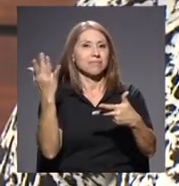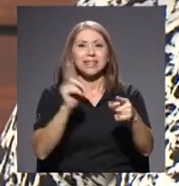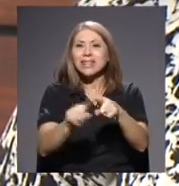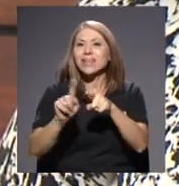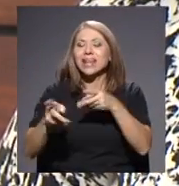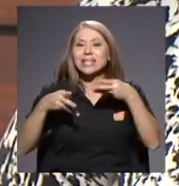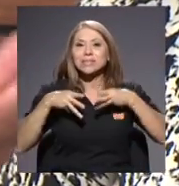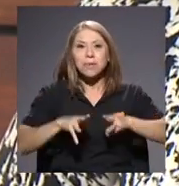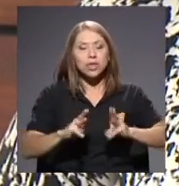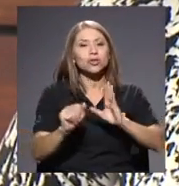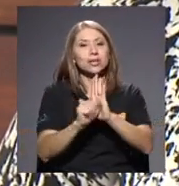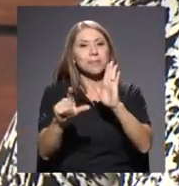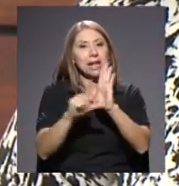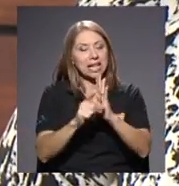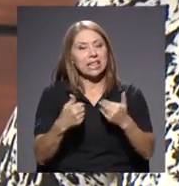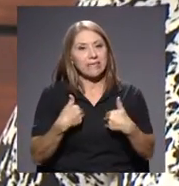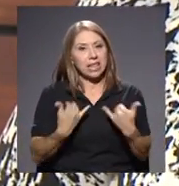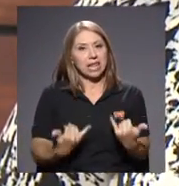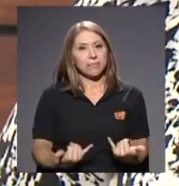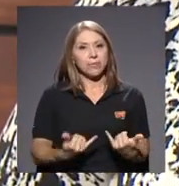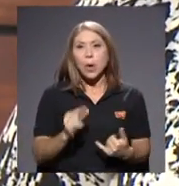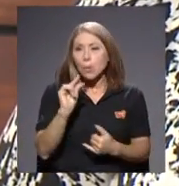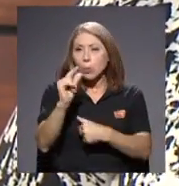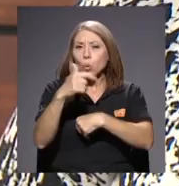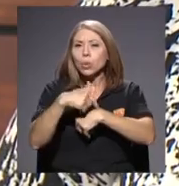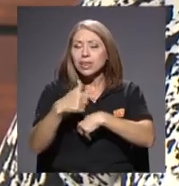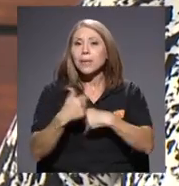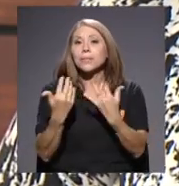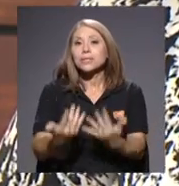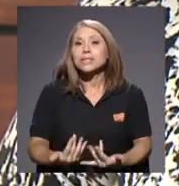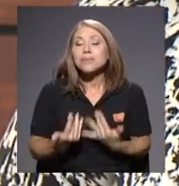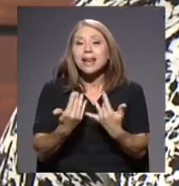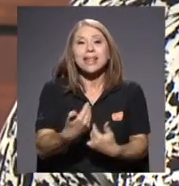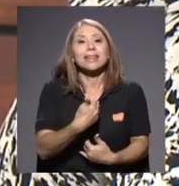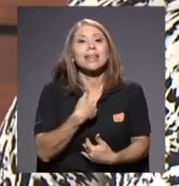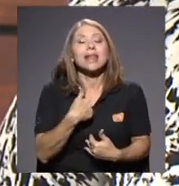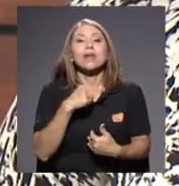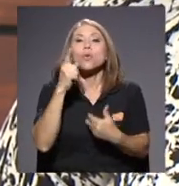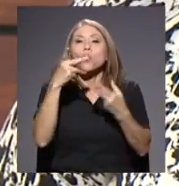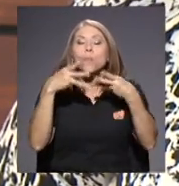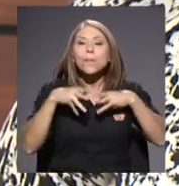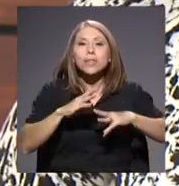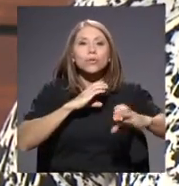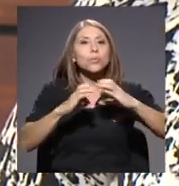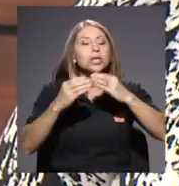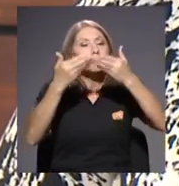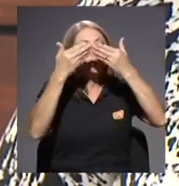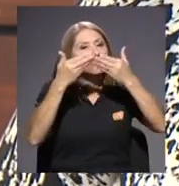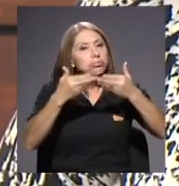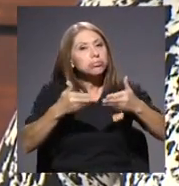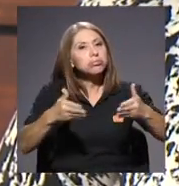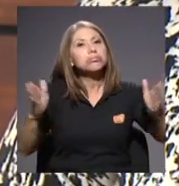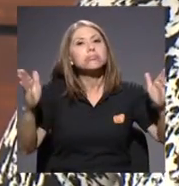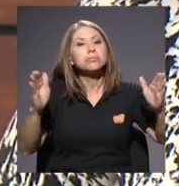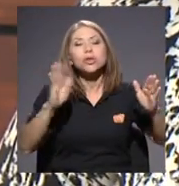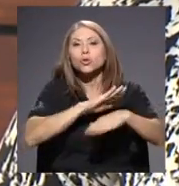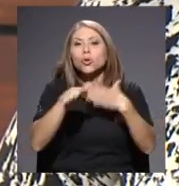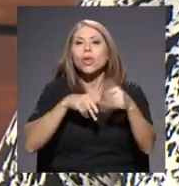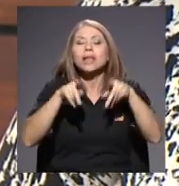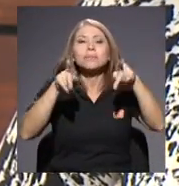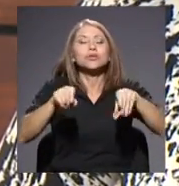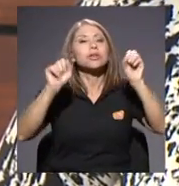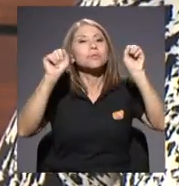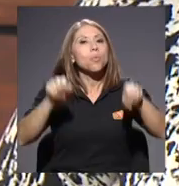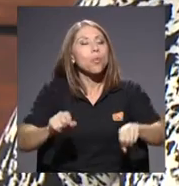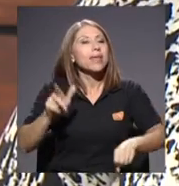espera pronto tener, como dijo la Sala Constitucional, un medio abierto para que todo el mundo pueda escuchar, por lo pronto por